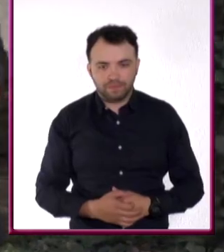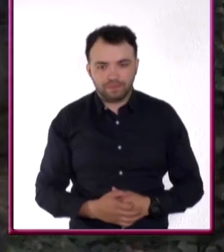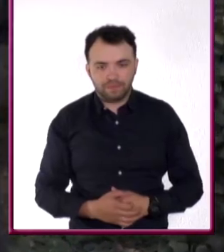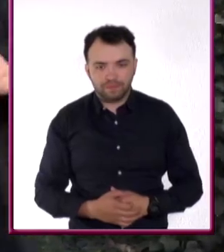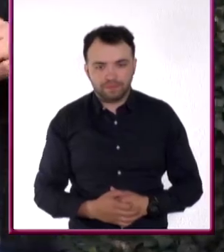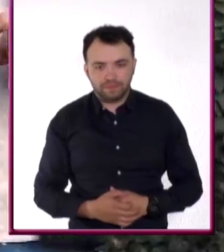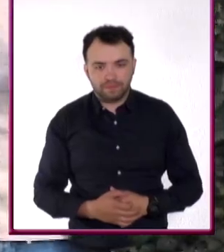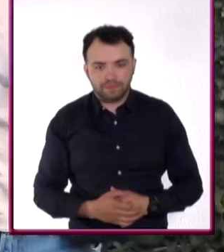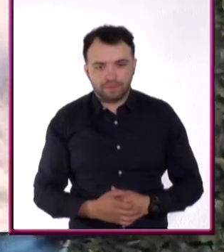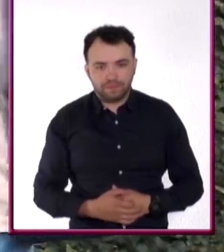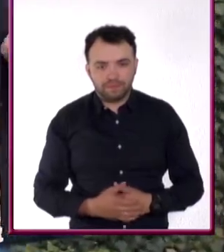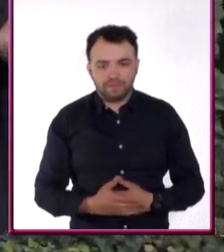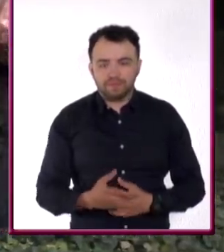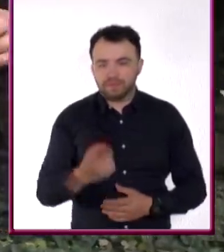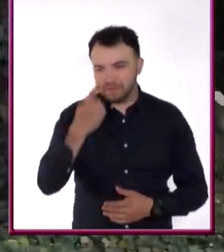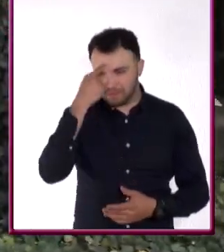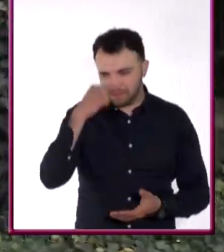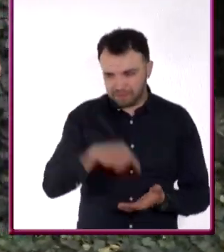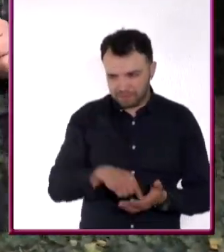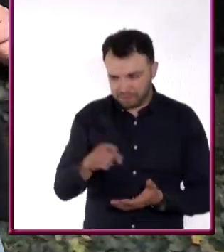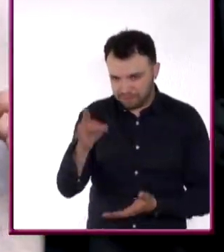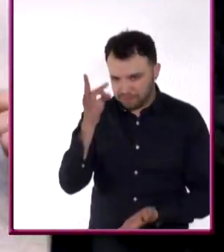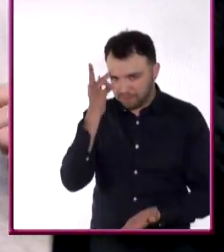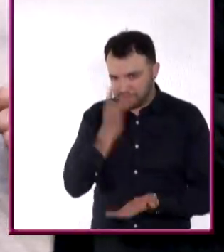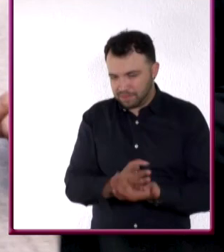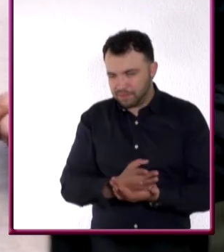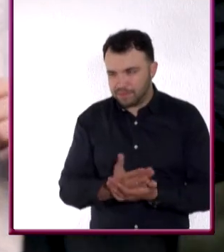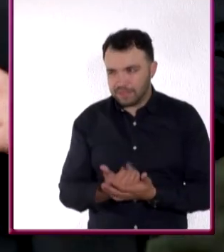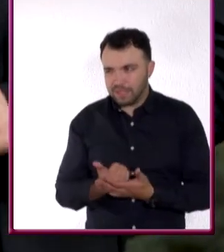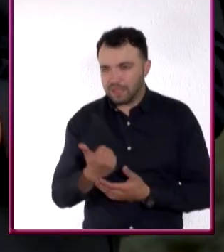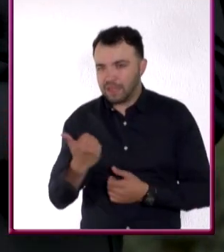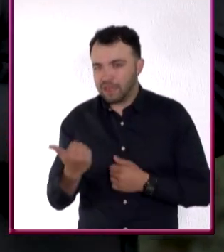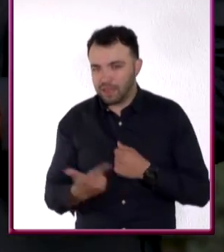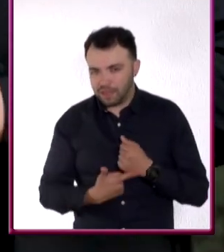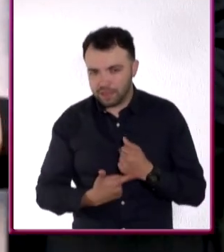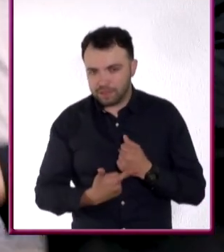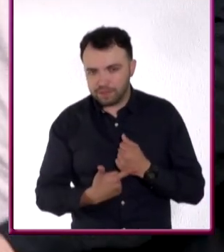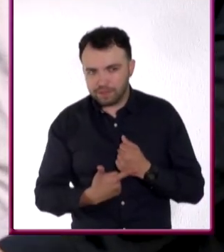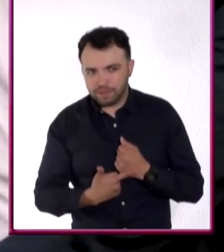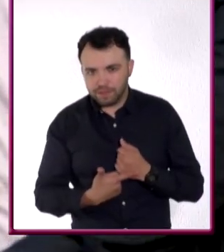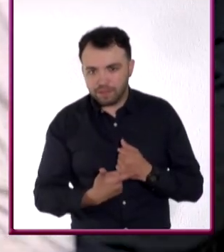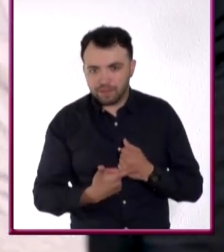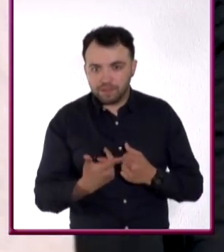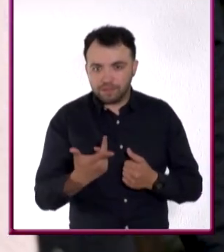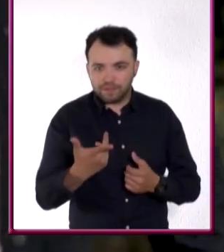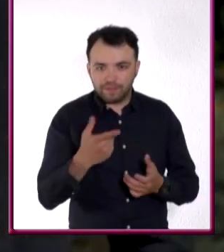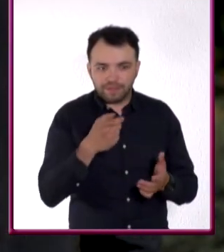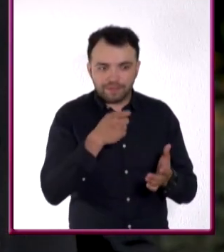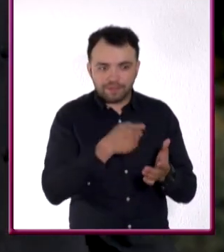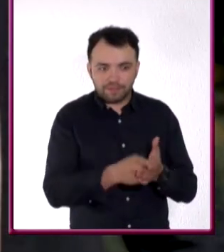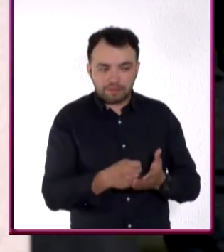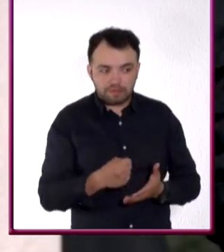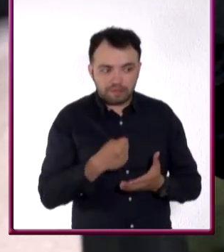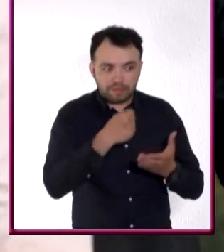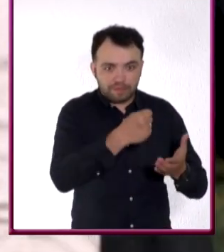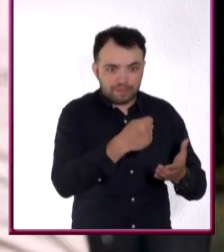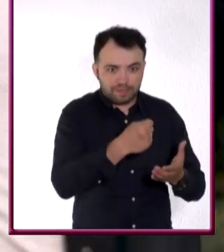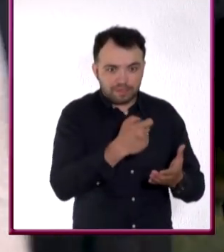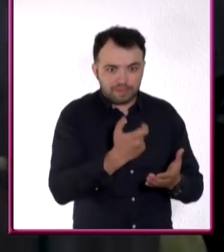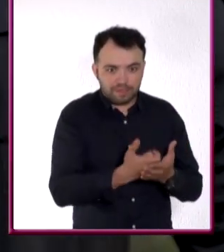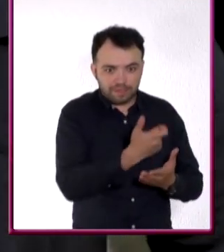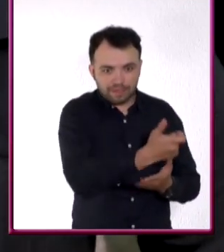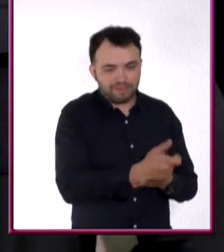¿Y qué crees, Ernesto? ¿A que no te has dado cuenta de algo? ¿Invertirás en compra de inmuebles? ¿Comprarás un hotel o ya sé? ¿Invertirás en la